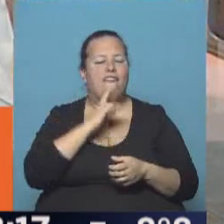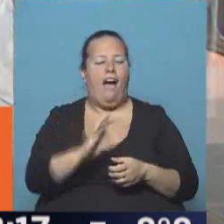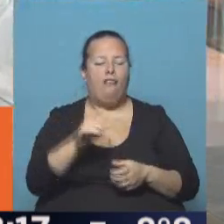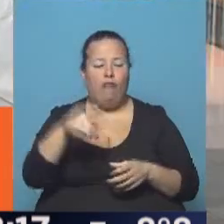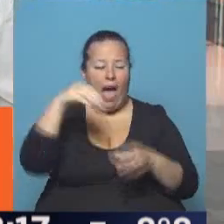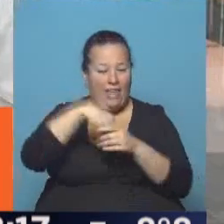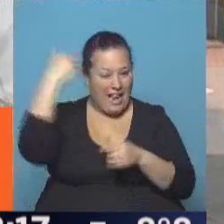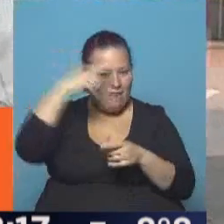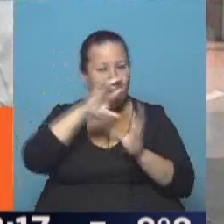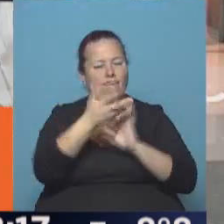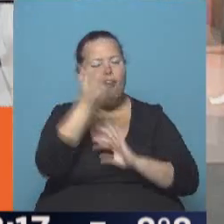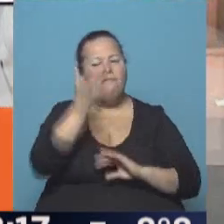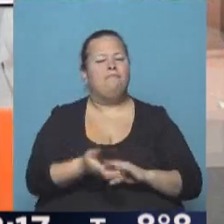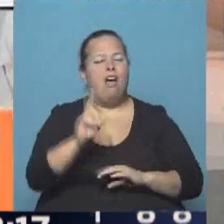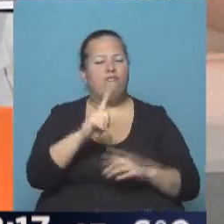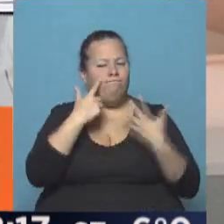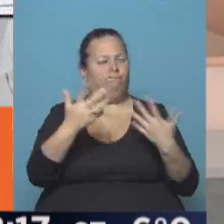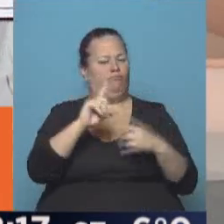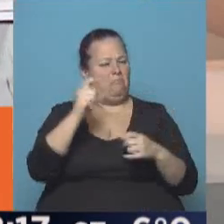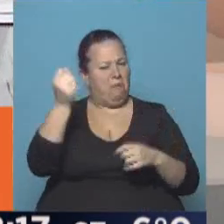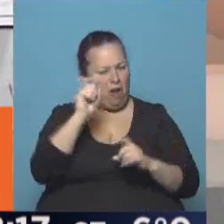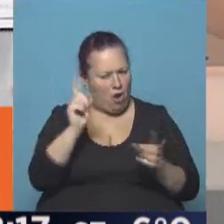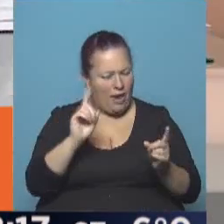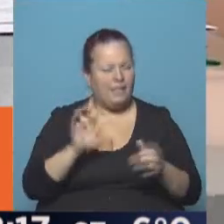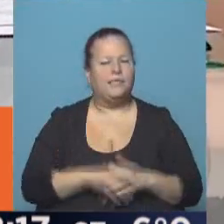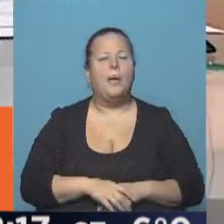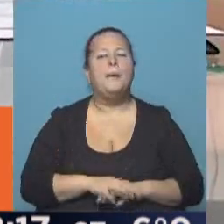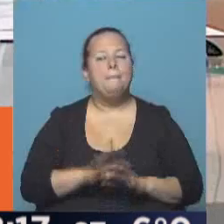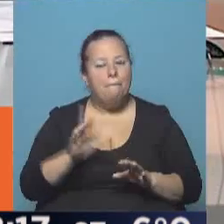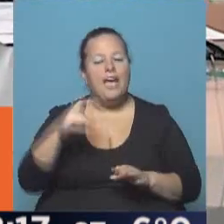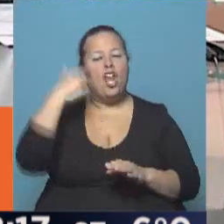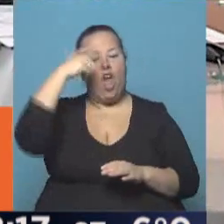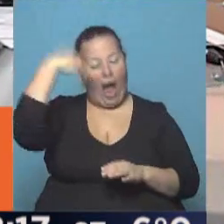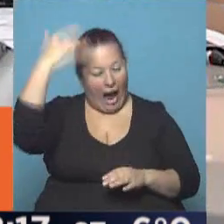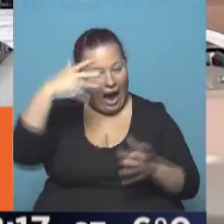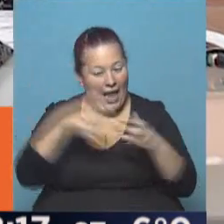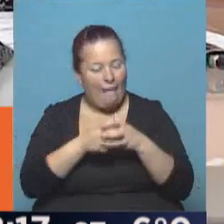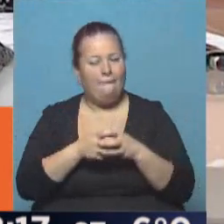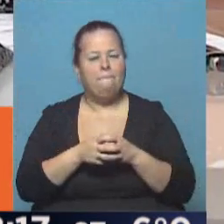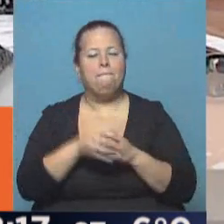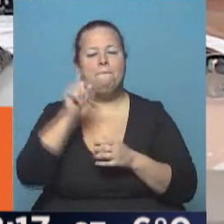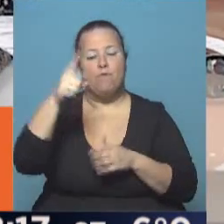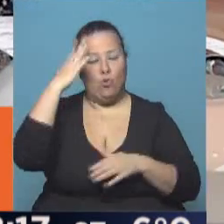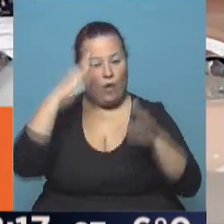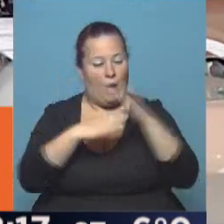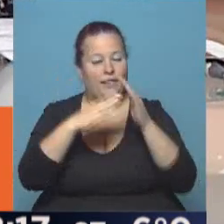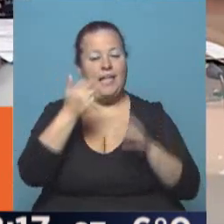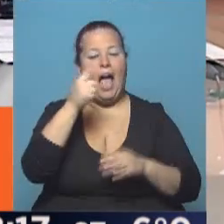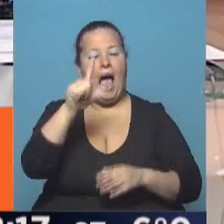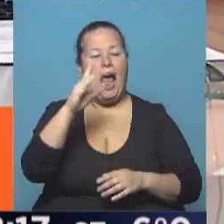del Islam es una figura que no es tan reconocida ni es tan importante, pero el Estado Islámico y su líder, que es